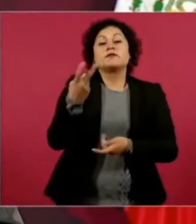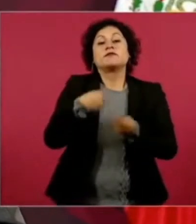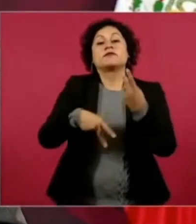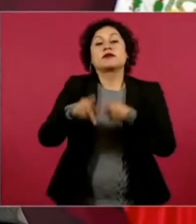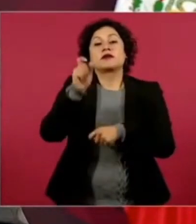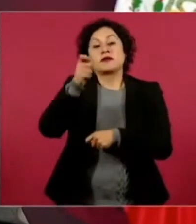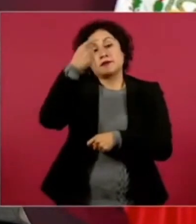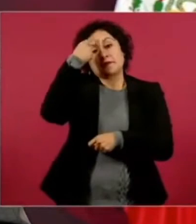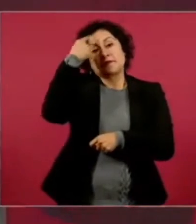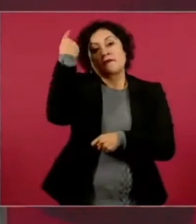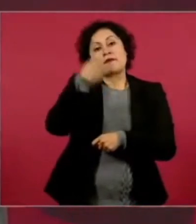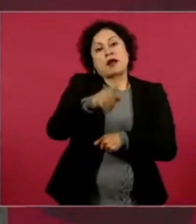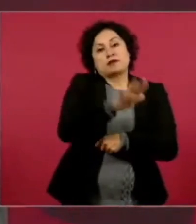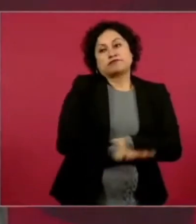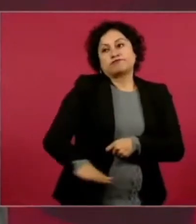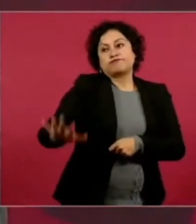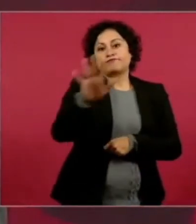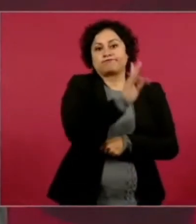universal para todos.